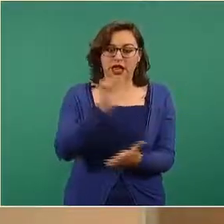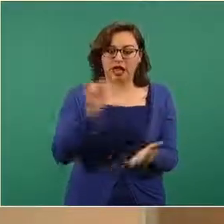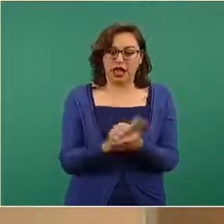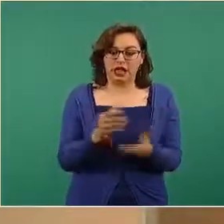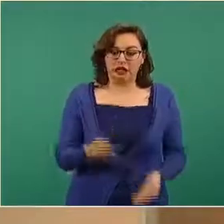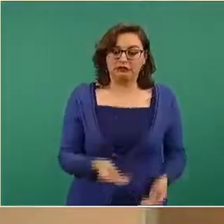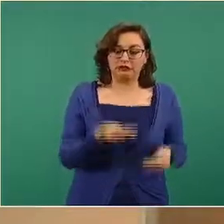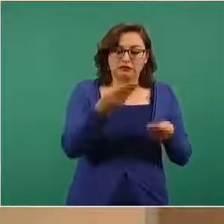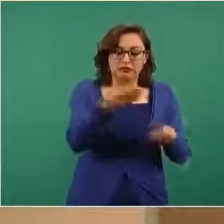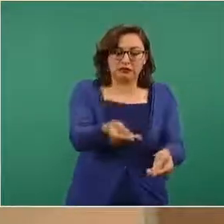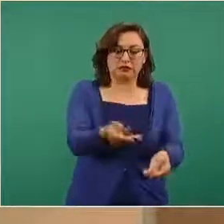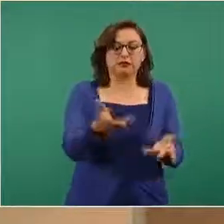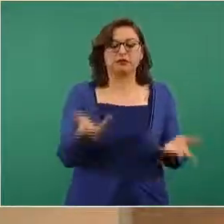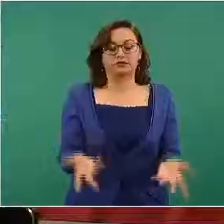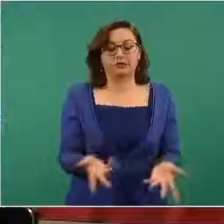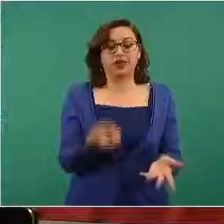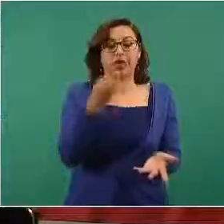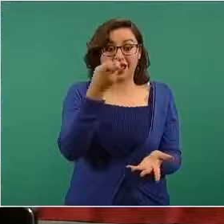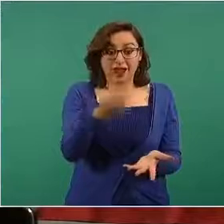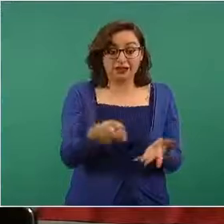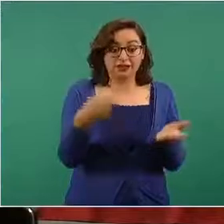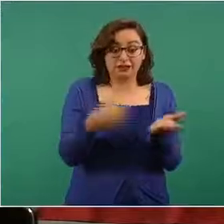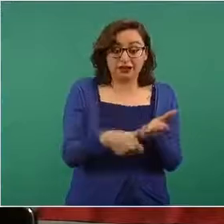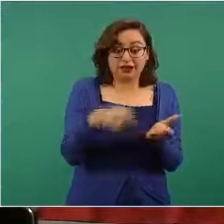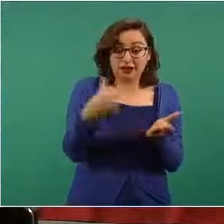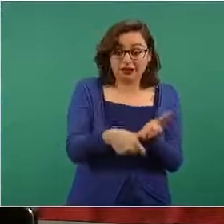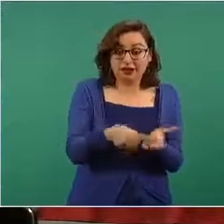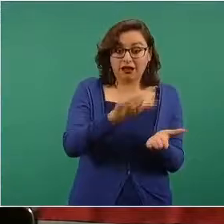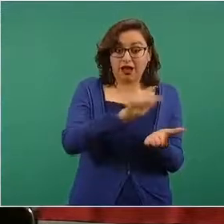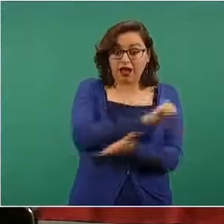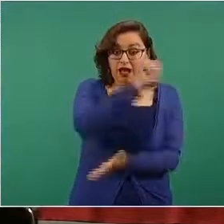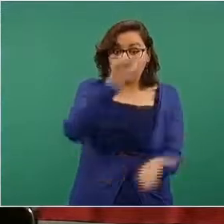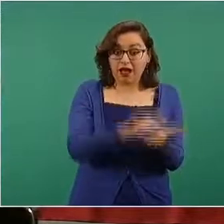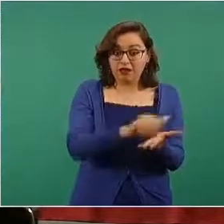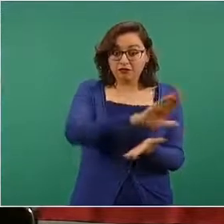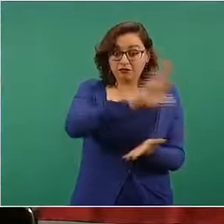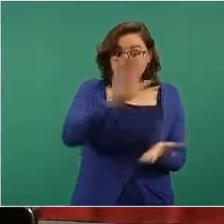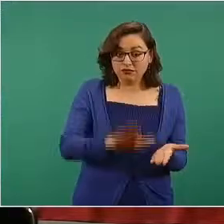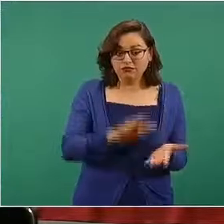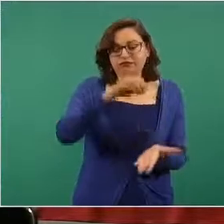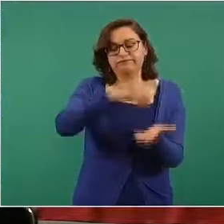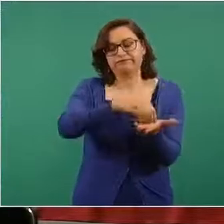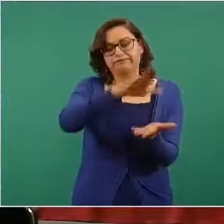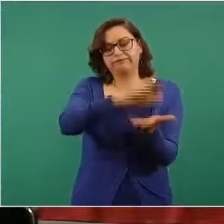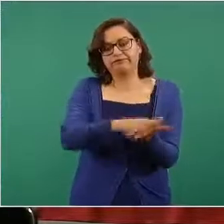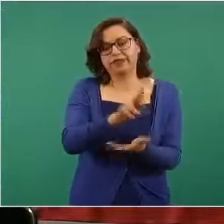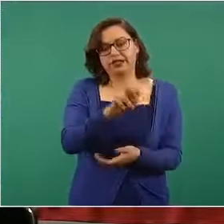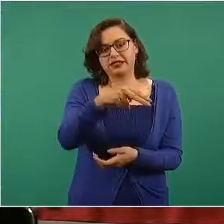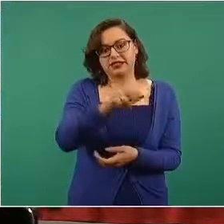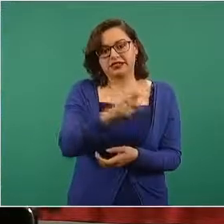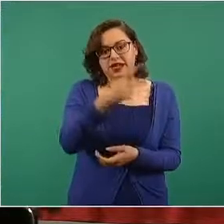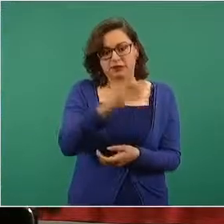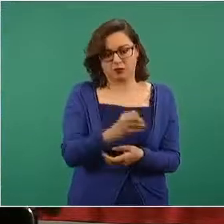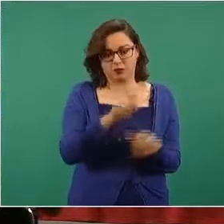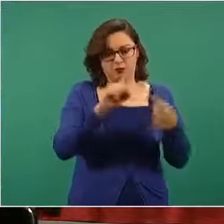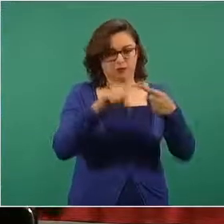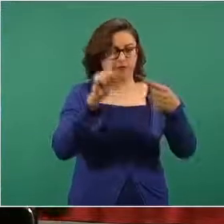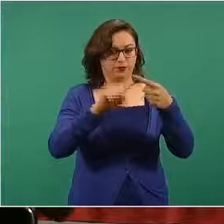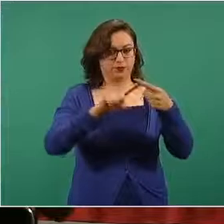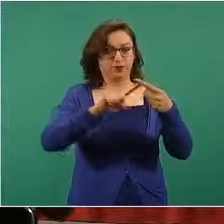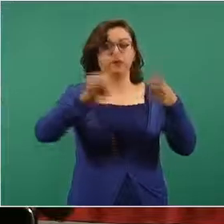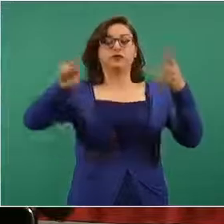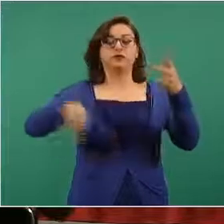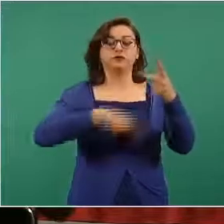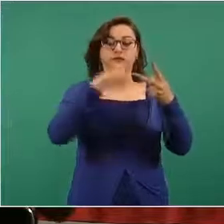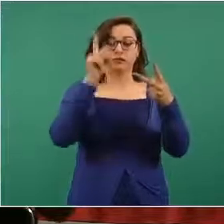de defunción. Y esta acta de defunción es la que se obtiene en este registro. La otra base, que es la base